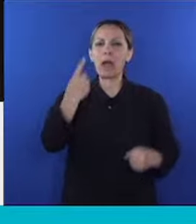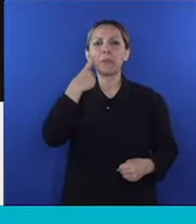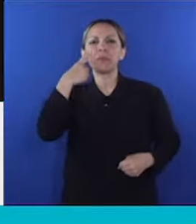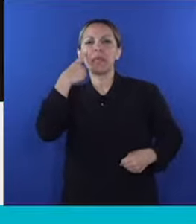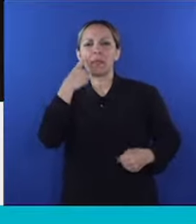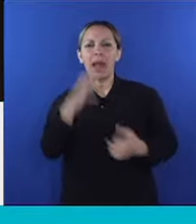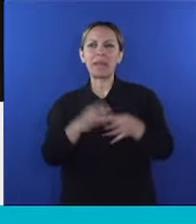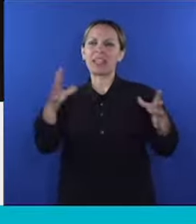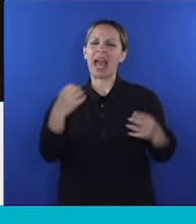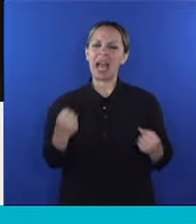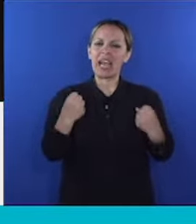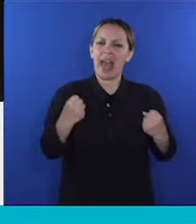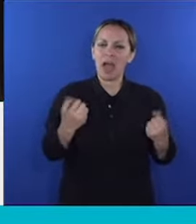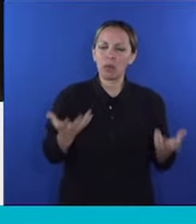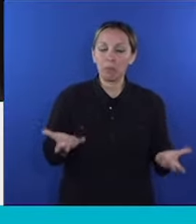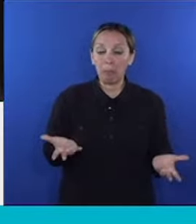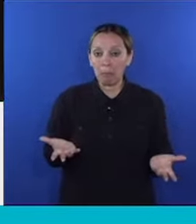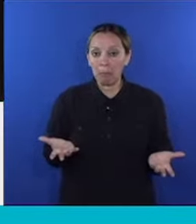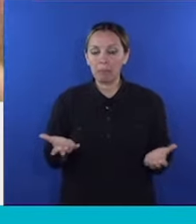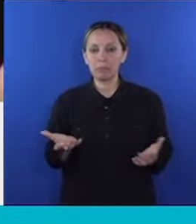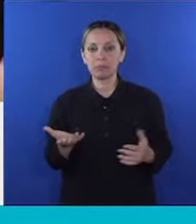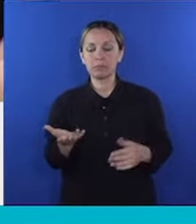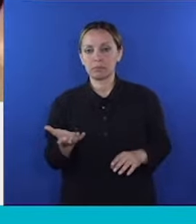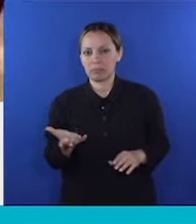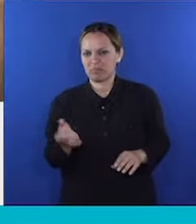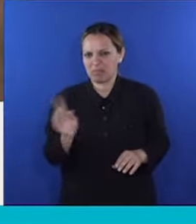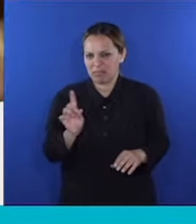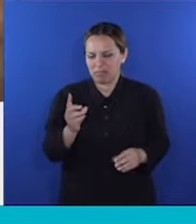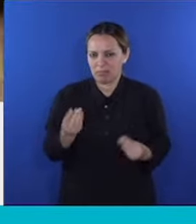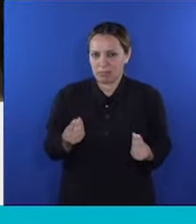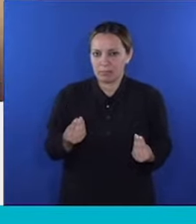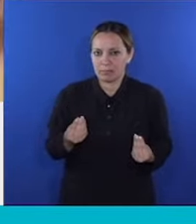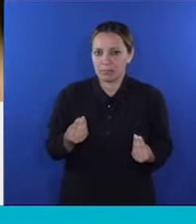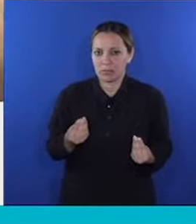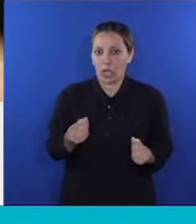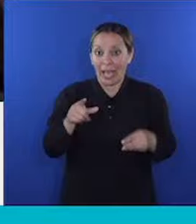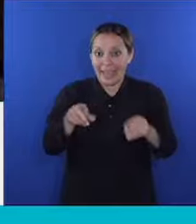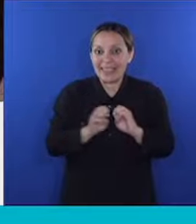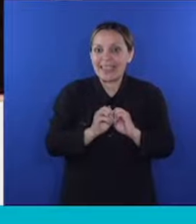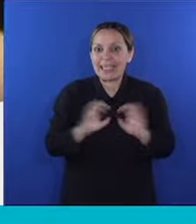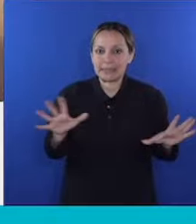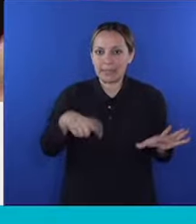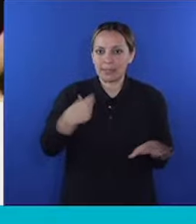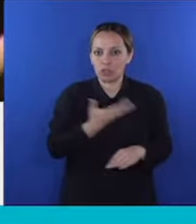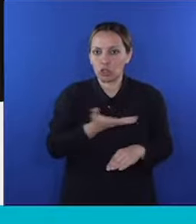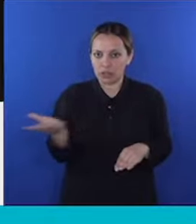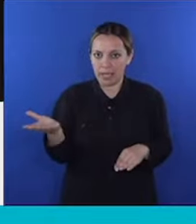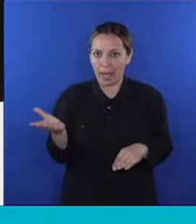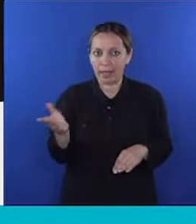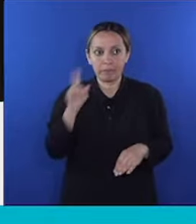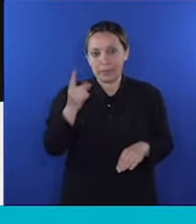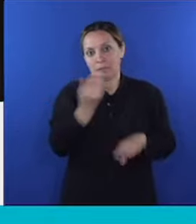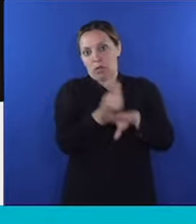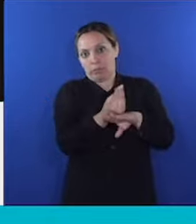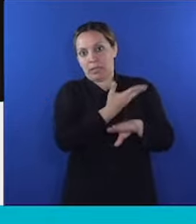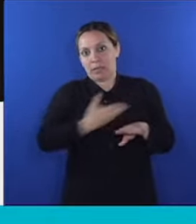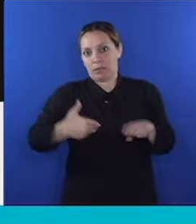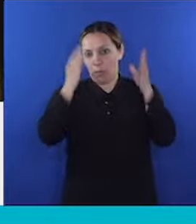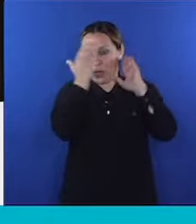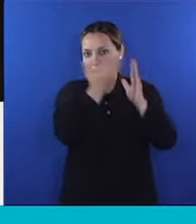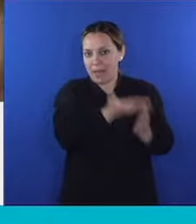que la gente está feliz porque lo gobiernan los justos no no este desastre social y económico es el que está presidiendo el gobierno de Javier